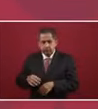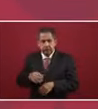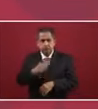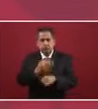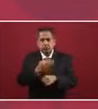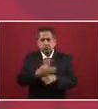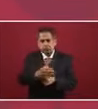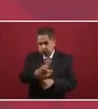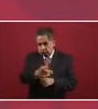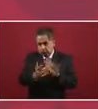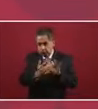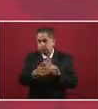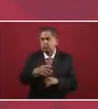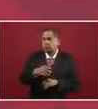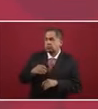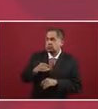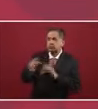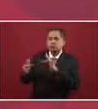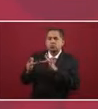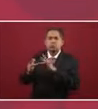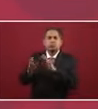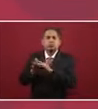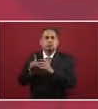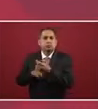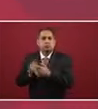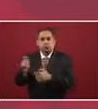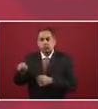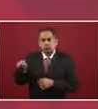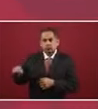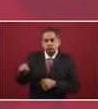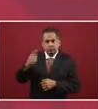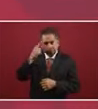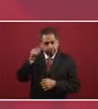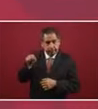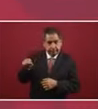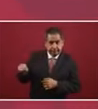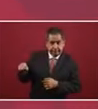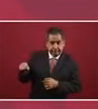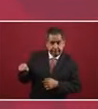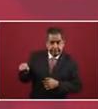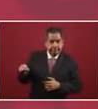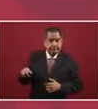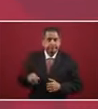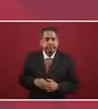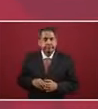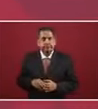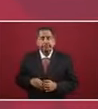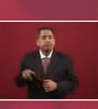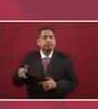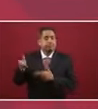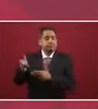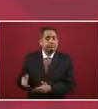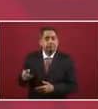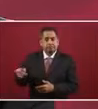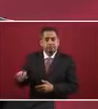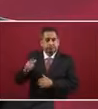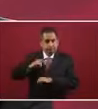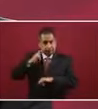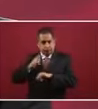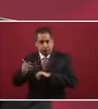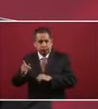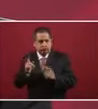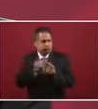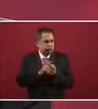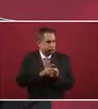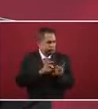buscar la forma para que él se